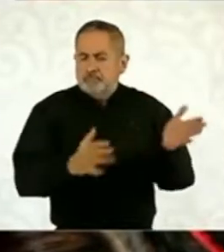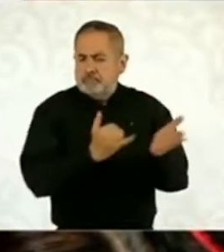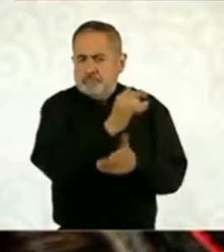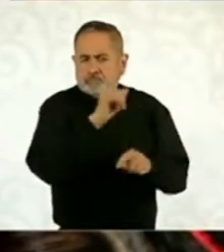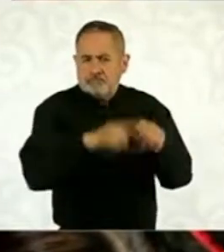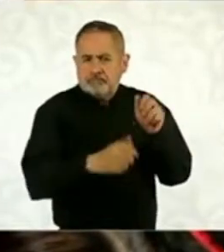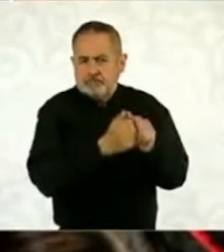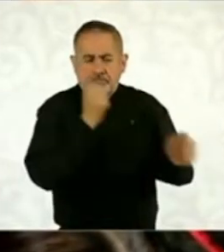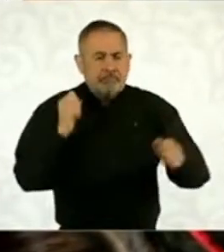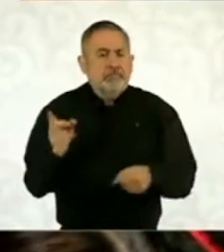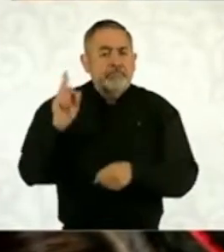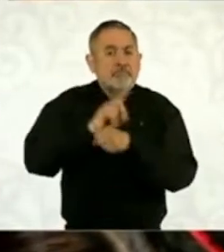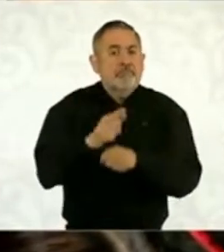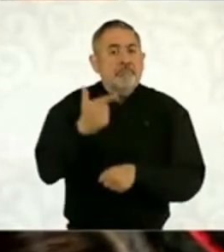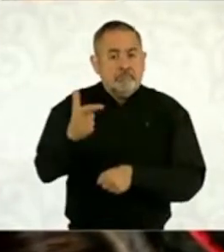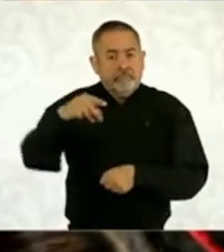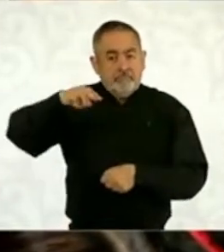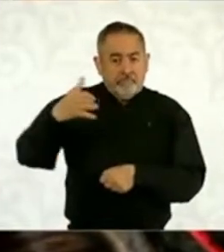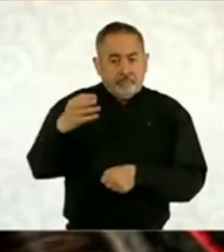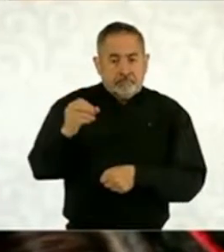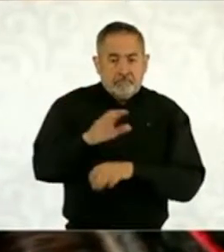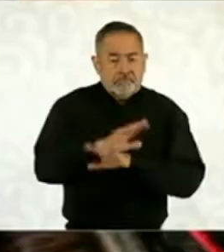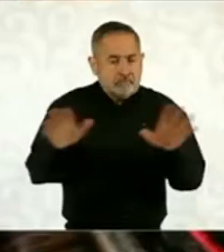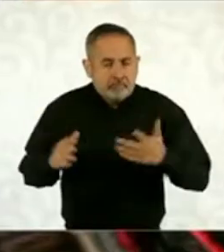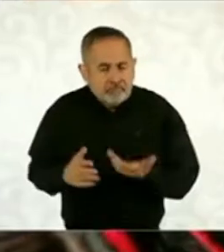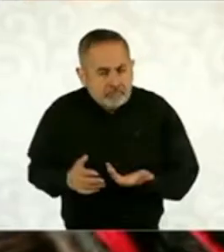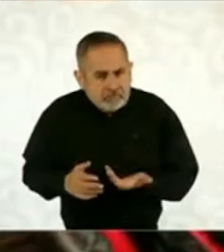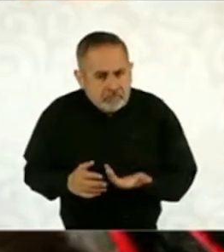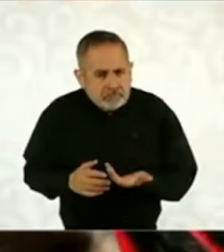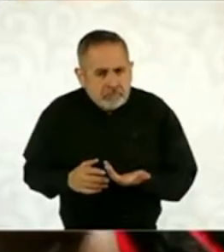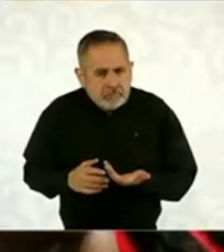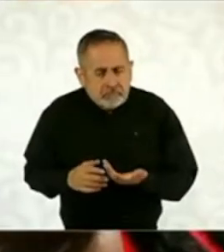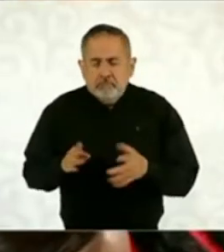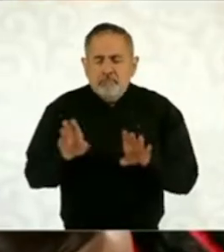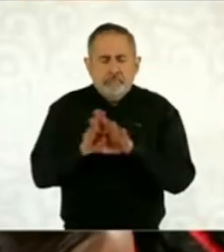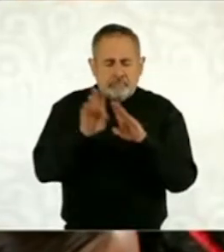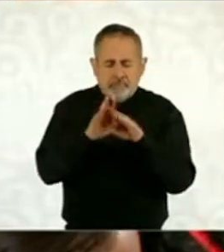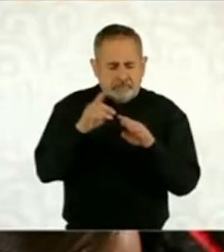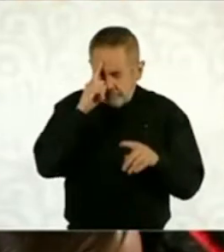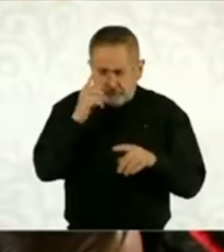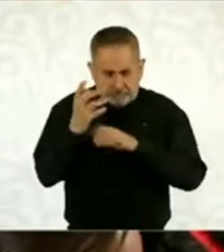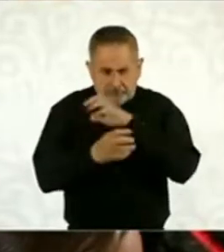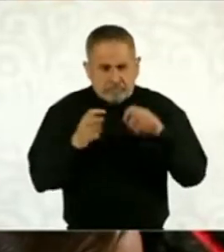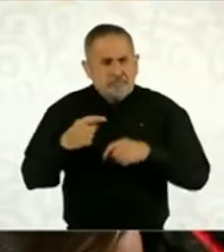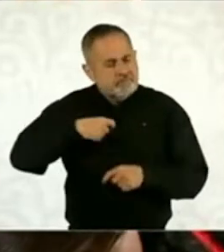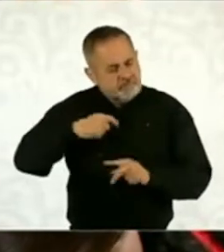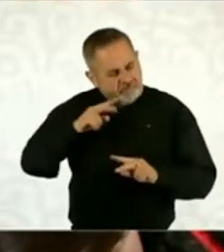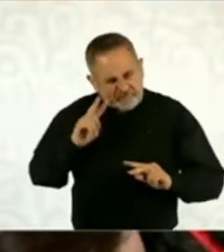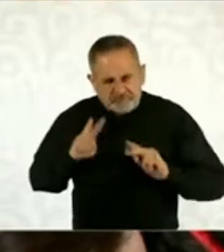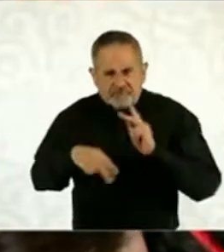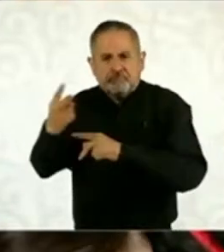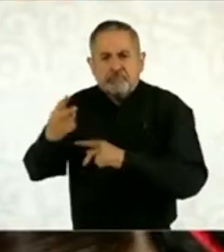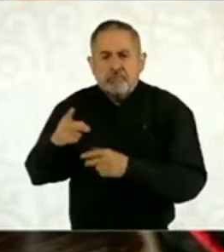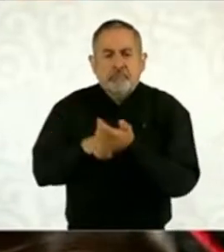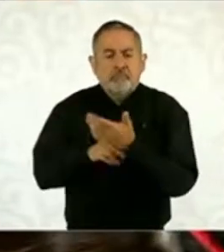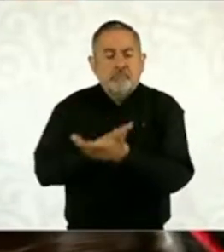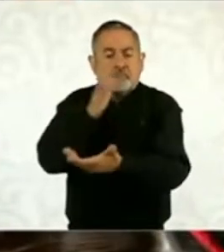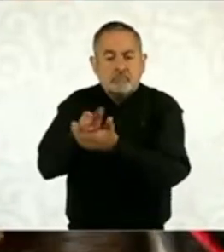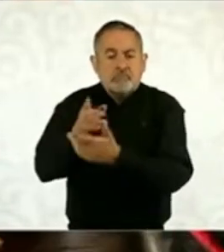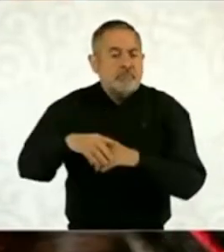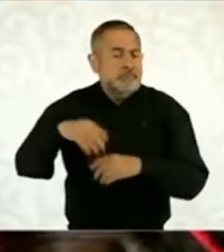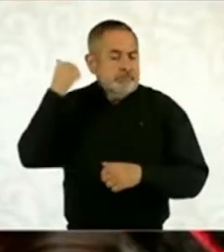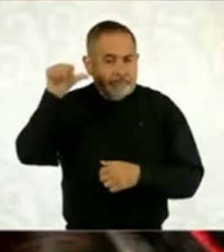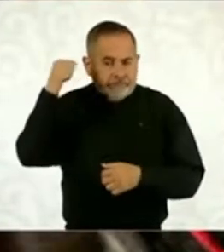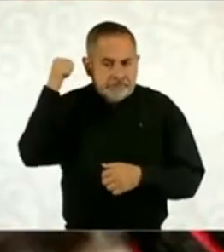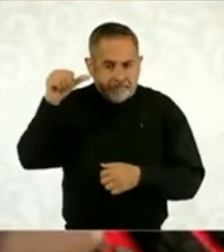hasta el pasado 7 de mayo. Contra viento, marea y lluvia, viajé a